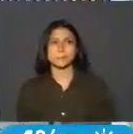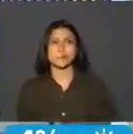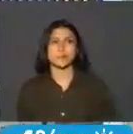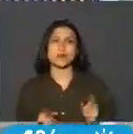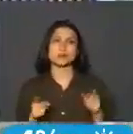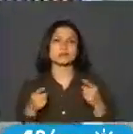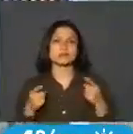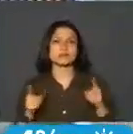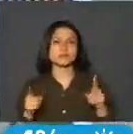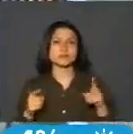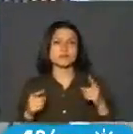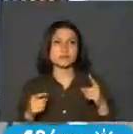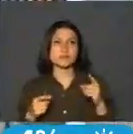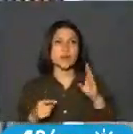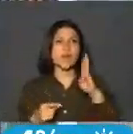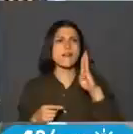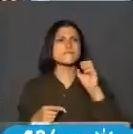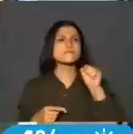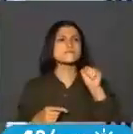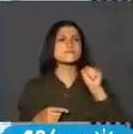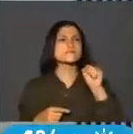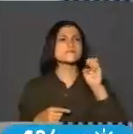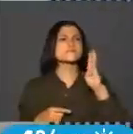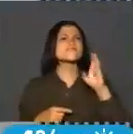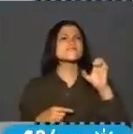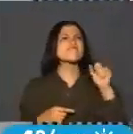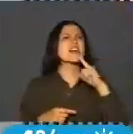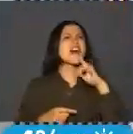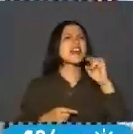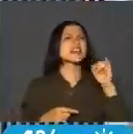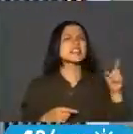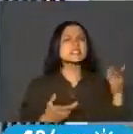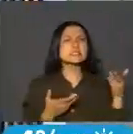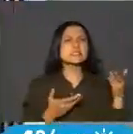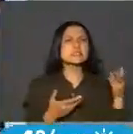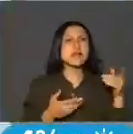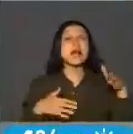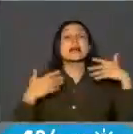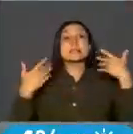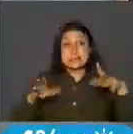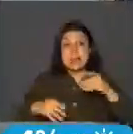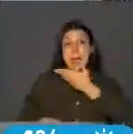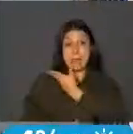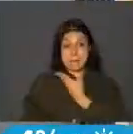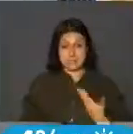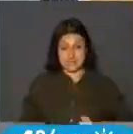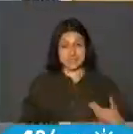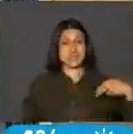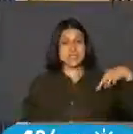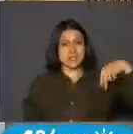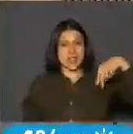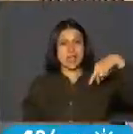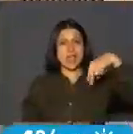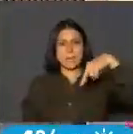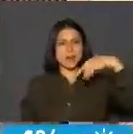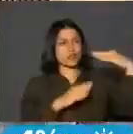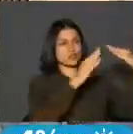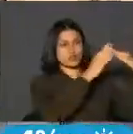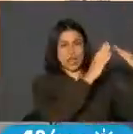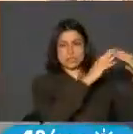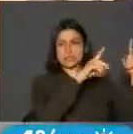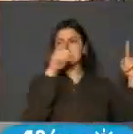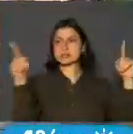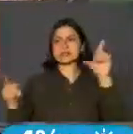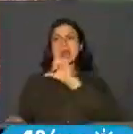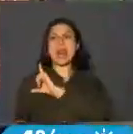Vea, está por ahí. Mira, viene. A pocos pasos ya caminando. Desde su casa hasta el Liceo Industrial, donde lo espera un